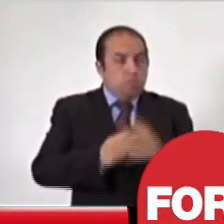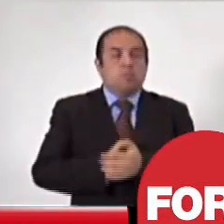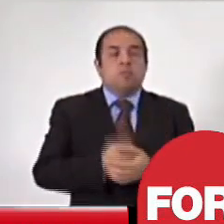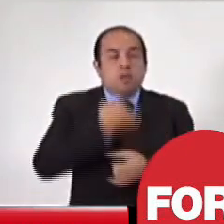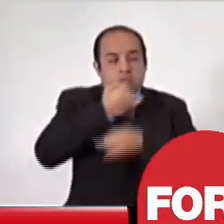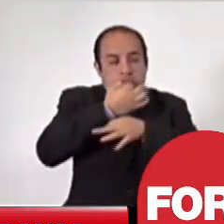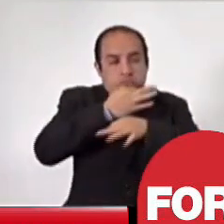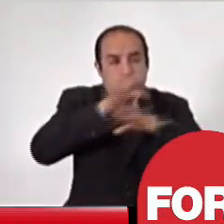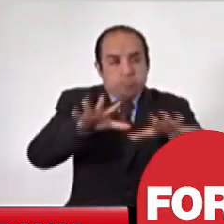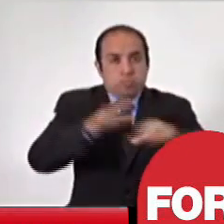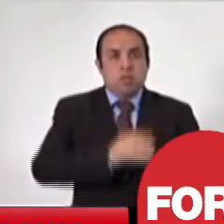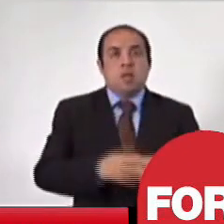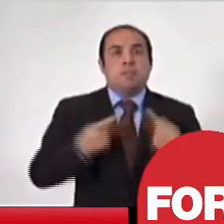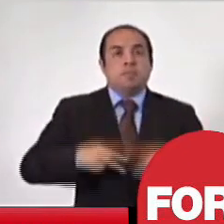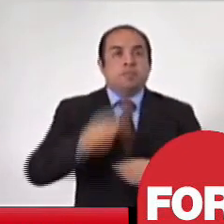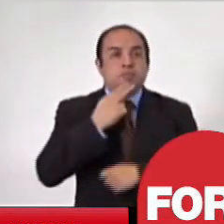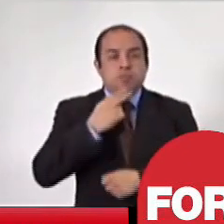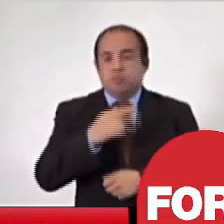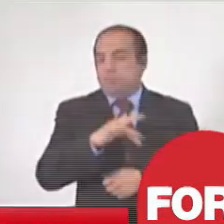Tesorería.